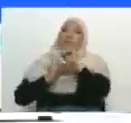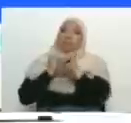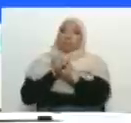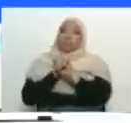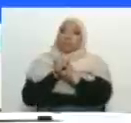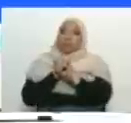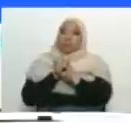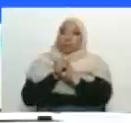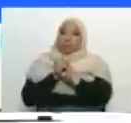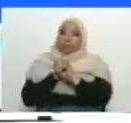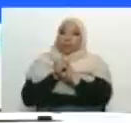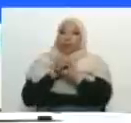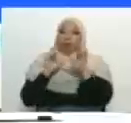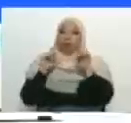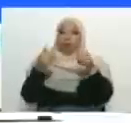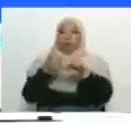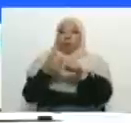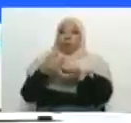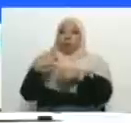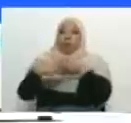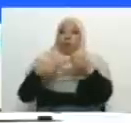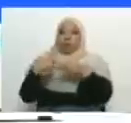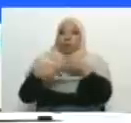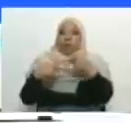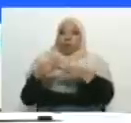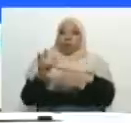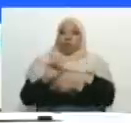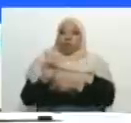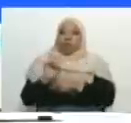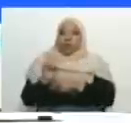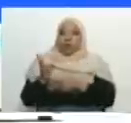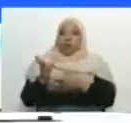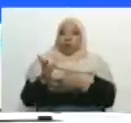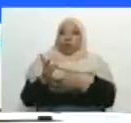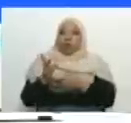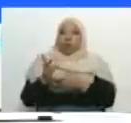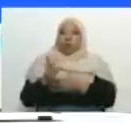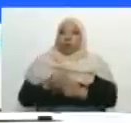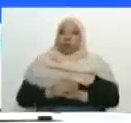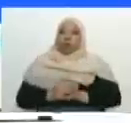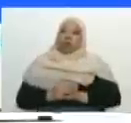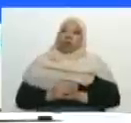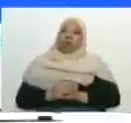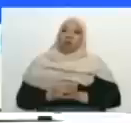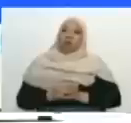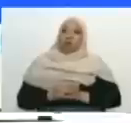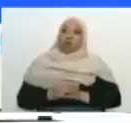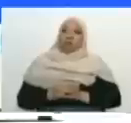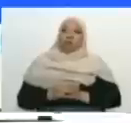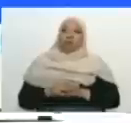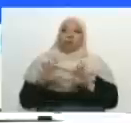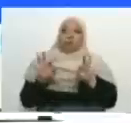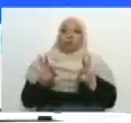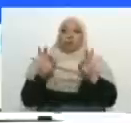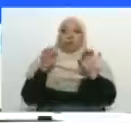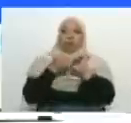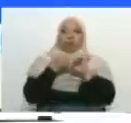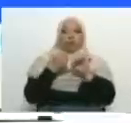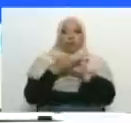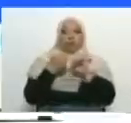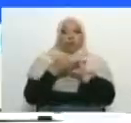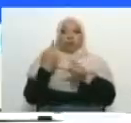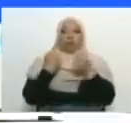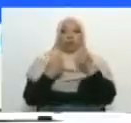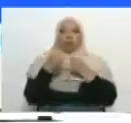para destrabar el proceso político venezolano. Y con una petición muy específica, que era el levantamiento